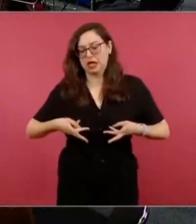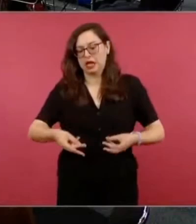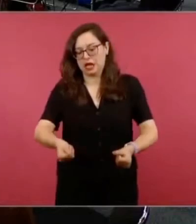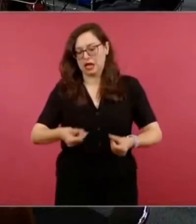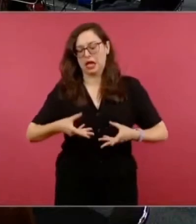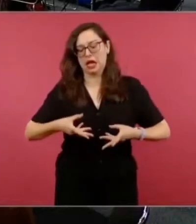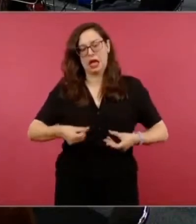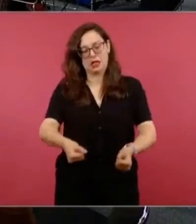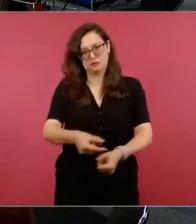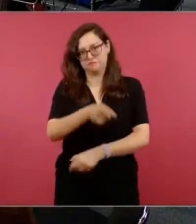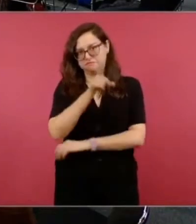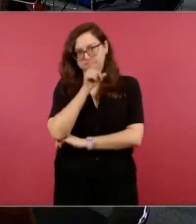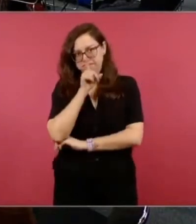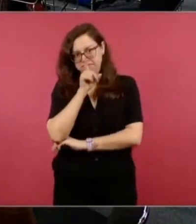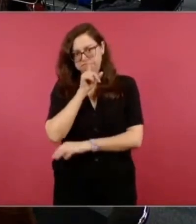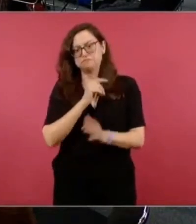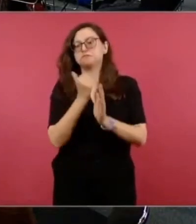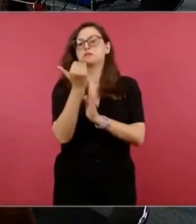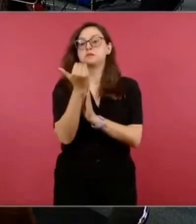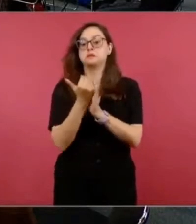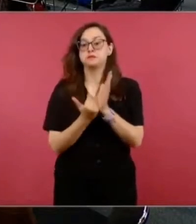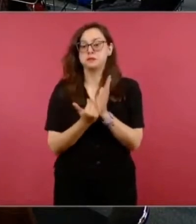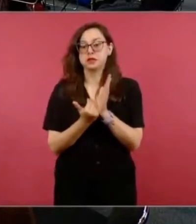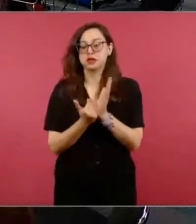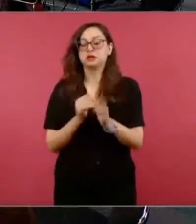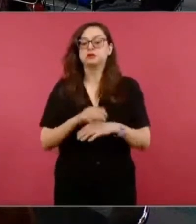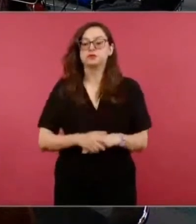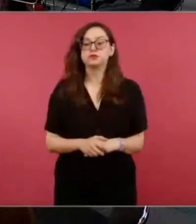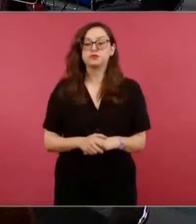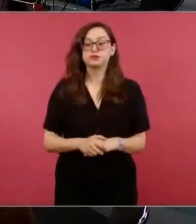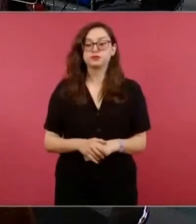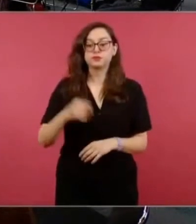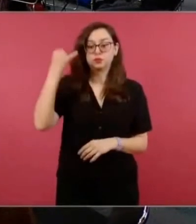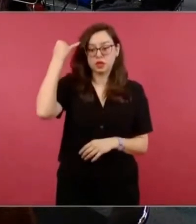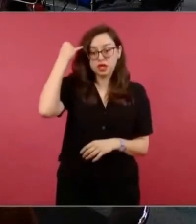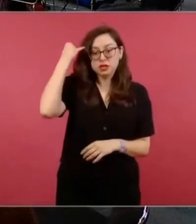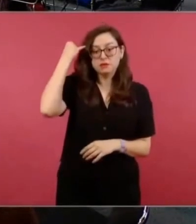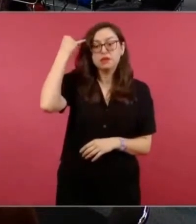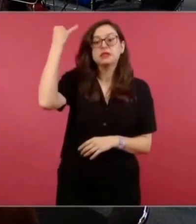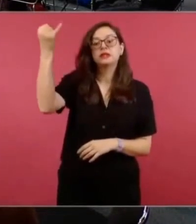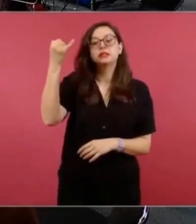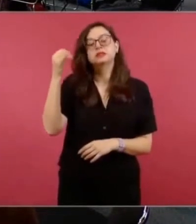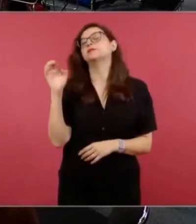Imagínate que los expresidentes de México